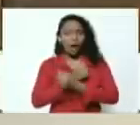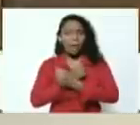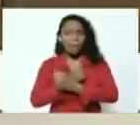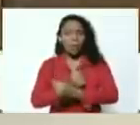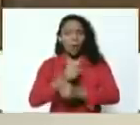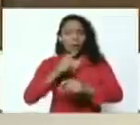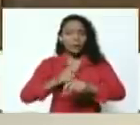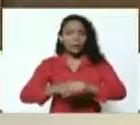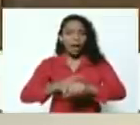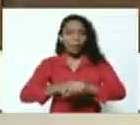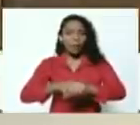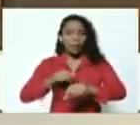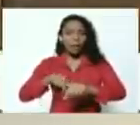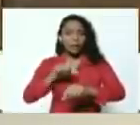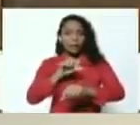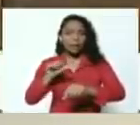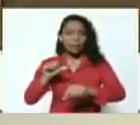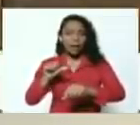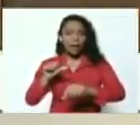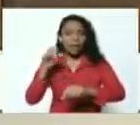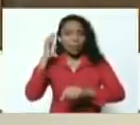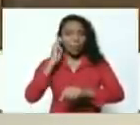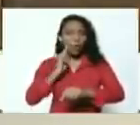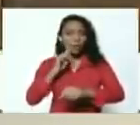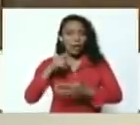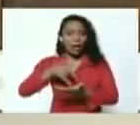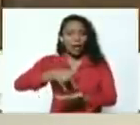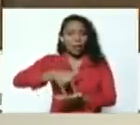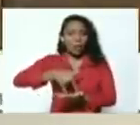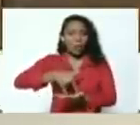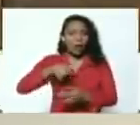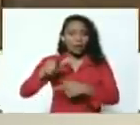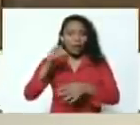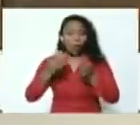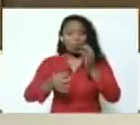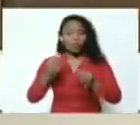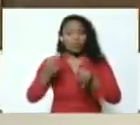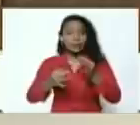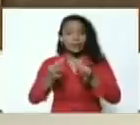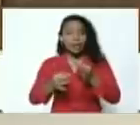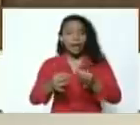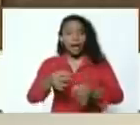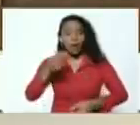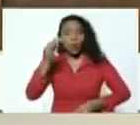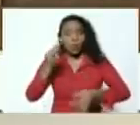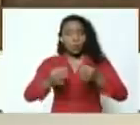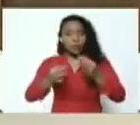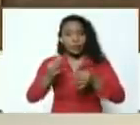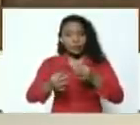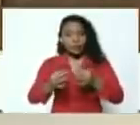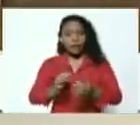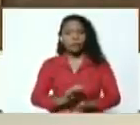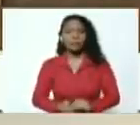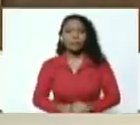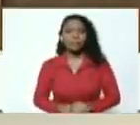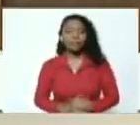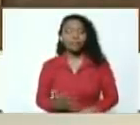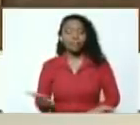nuestro tiempo de esta semana de Bolívar, de Carabobo, sea la justicia, la justicia.